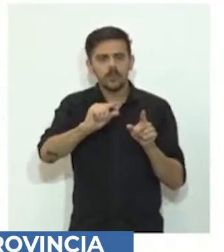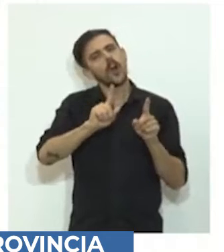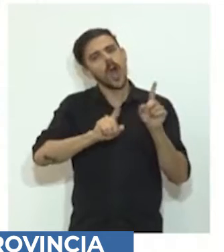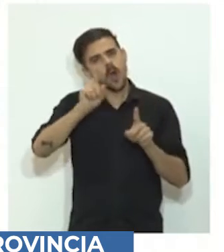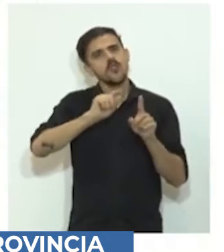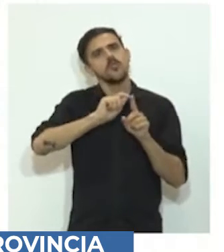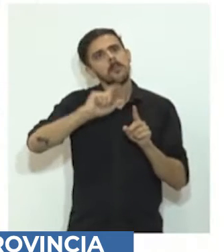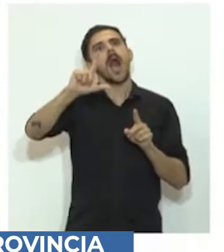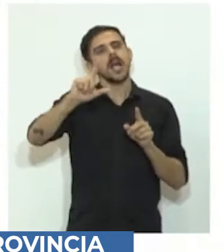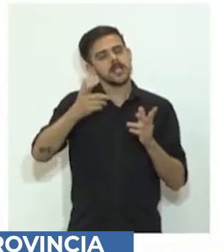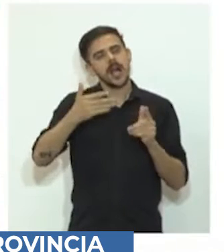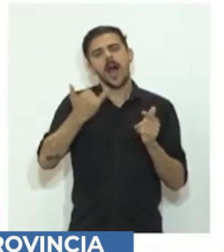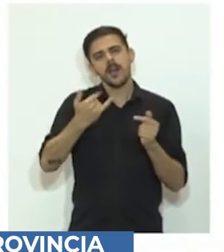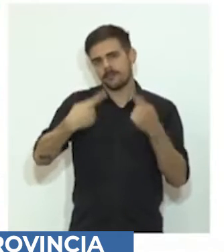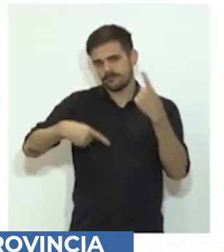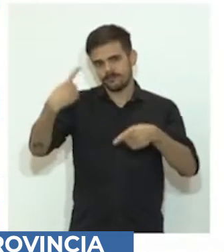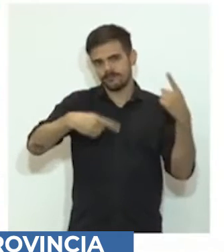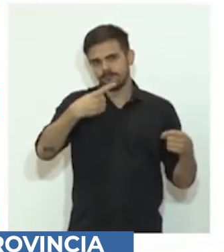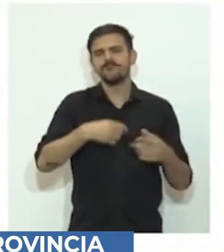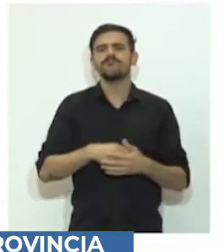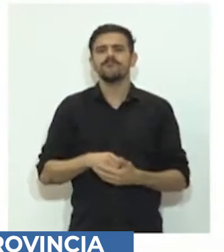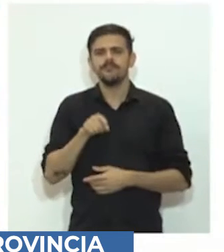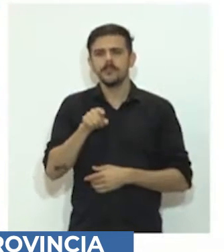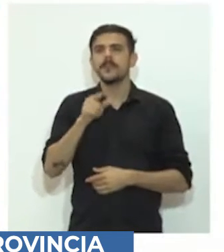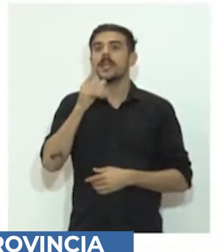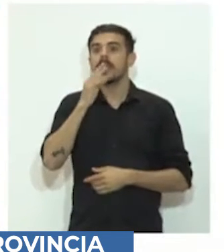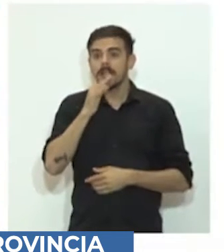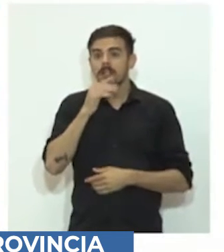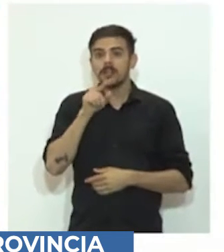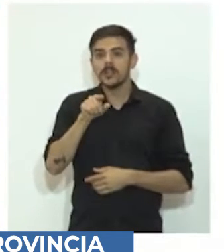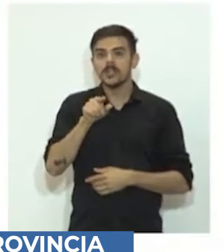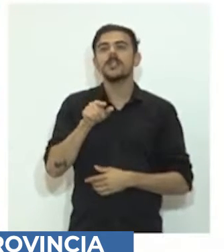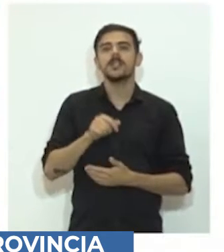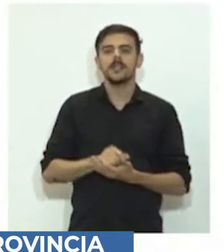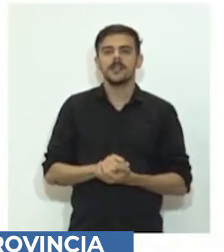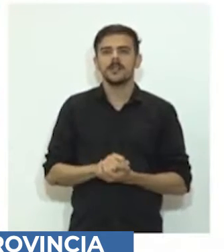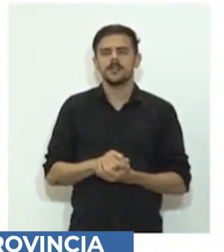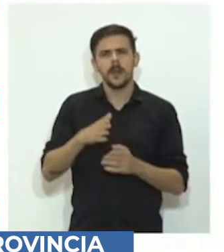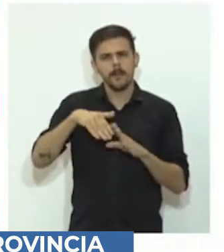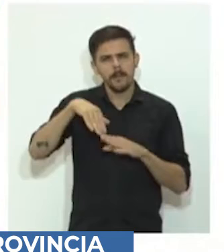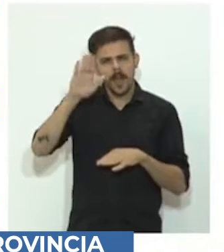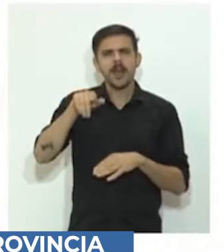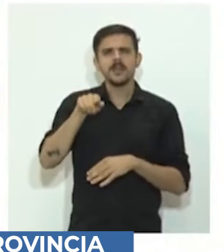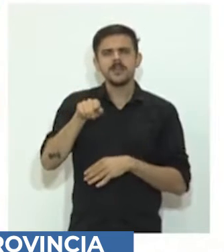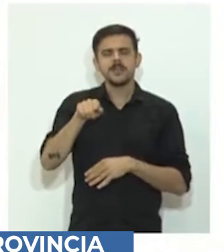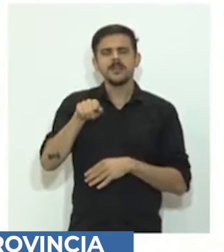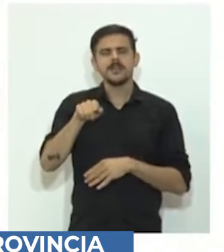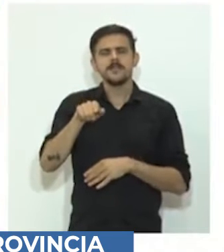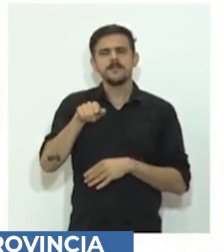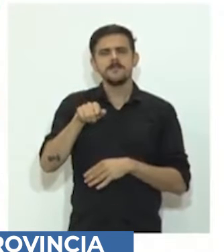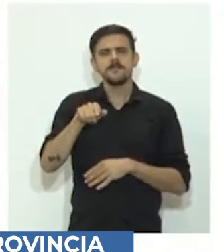tenemos 15 de estos catorce departamentos tenemos principalmente lo que